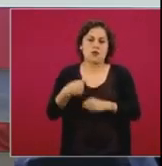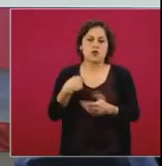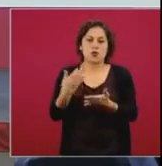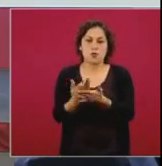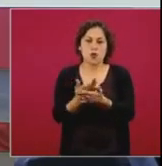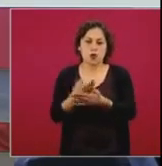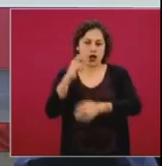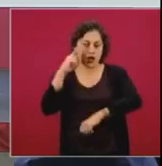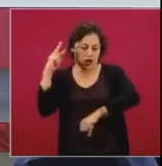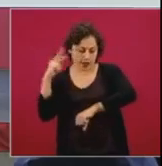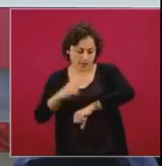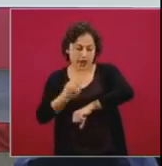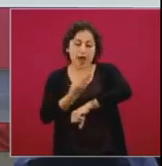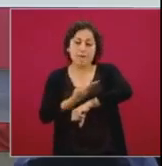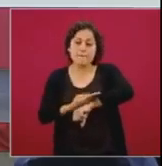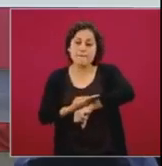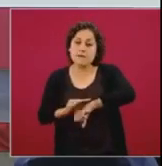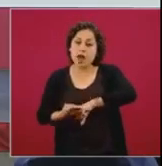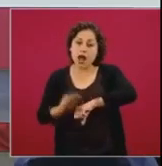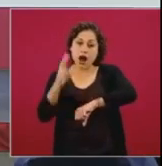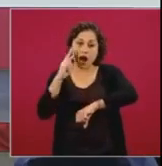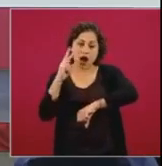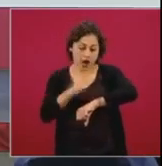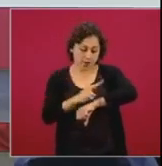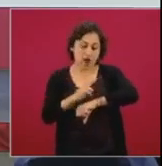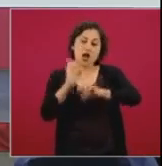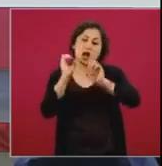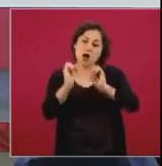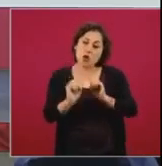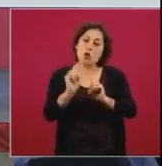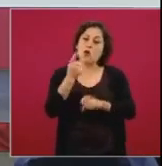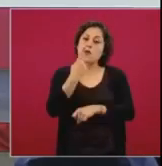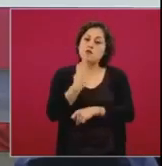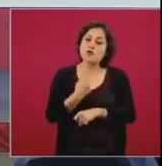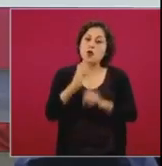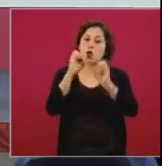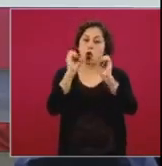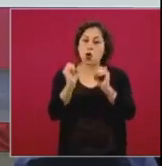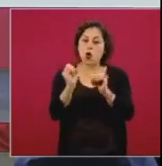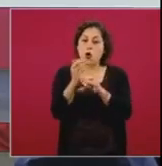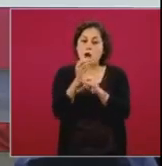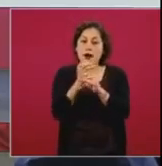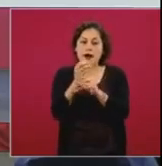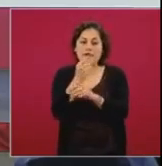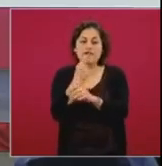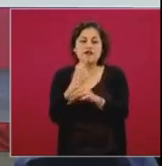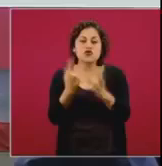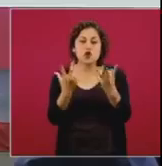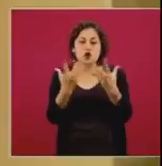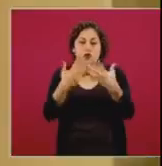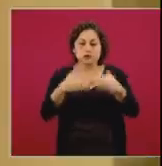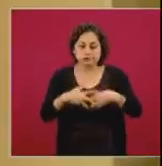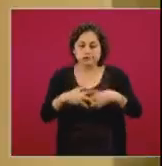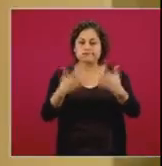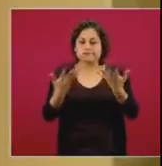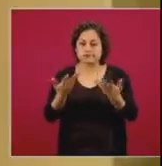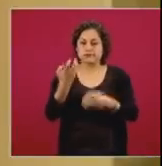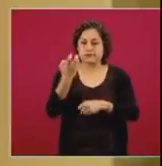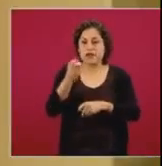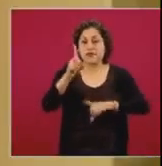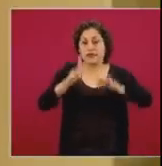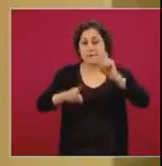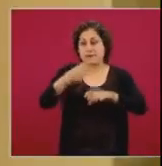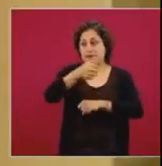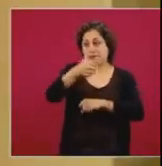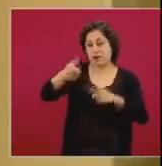blanca. Esta mancha también puede ser rojiza o cobriza, dependiendo del estadio de la enfermedad. Y